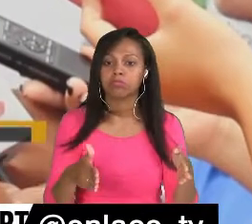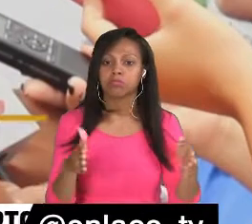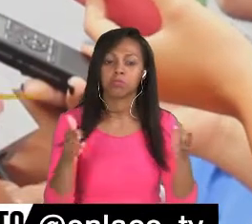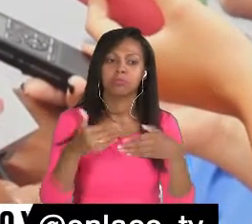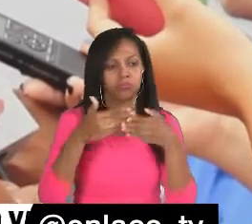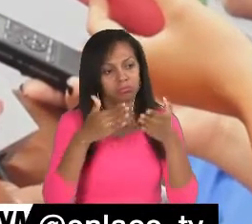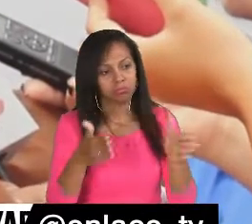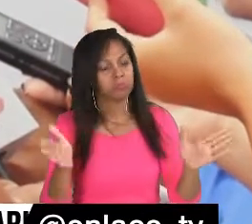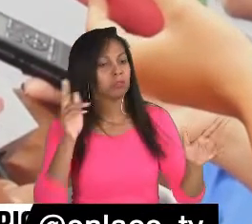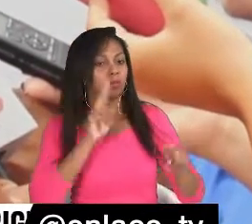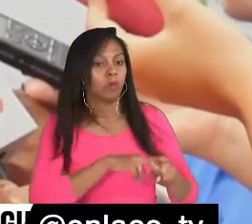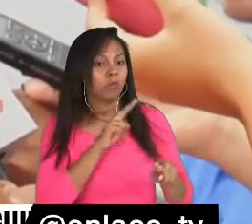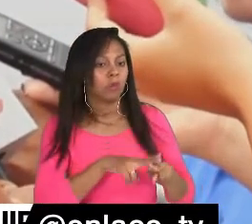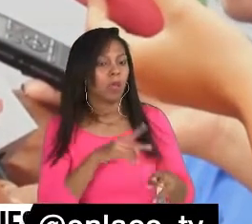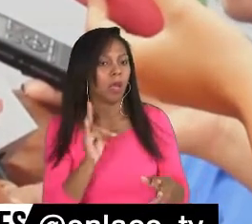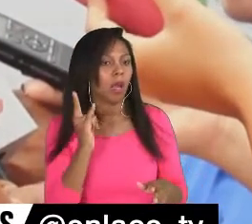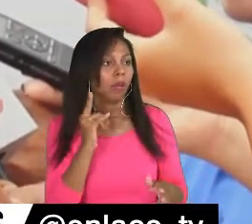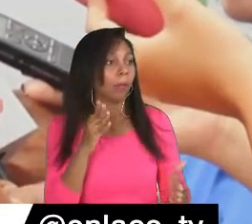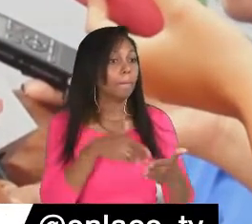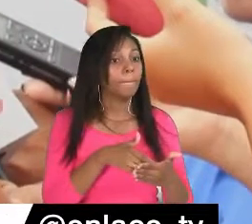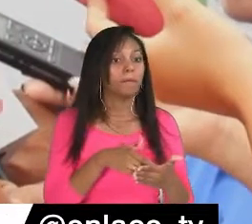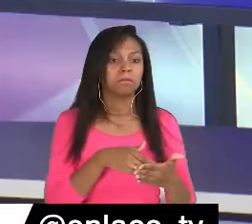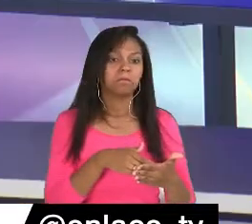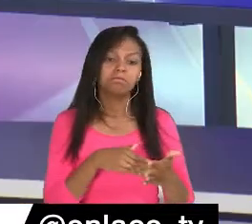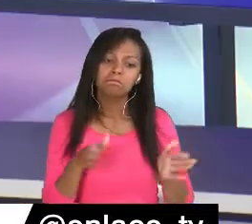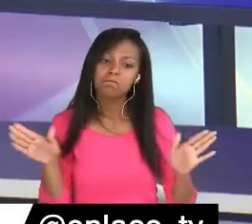abiertas, no hay restricciones al momento.